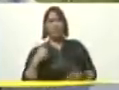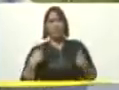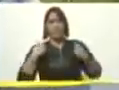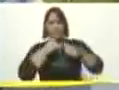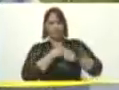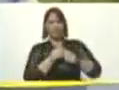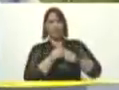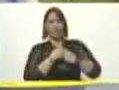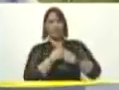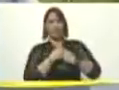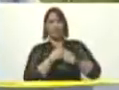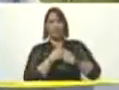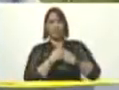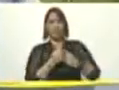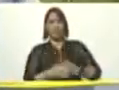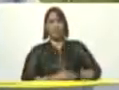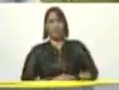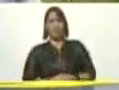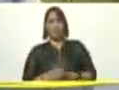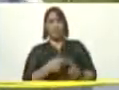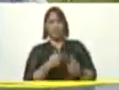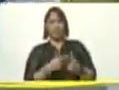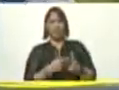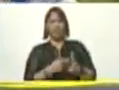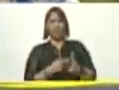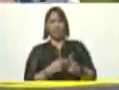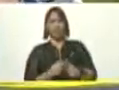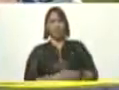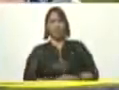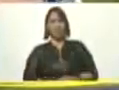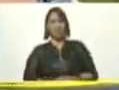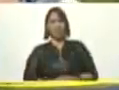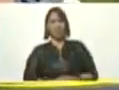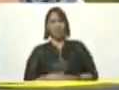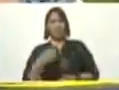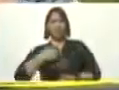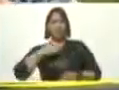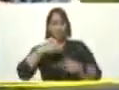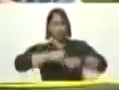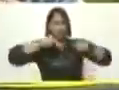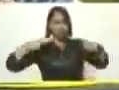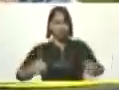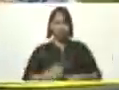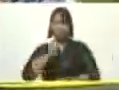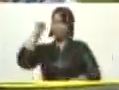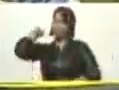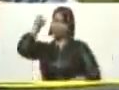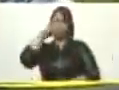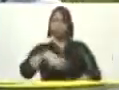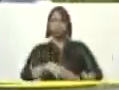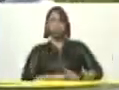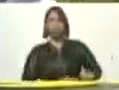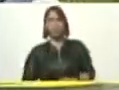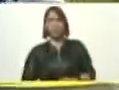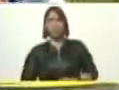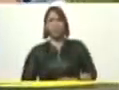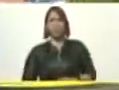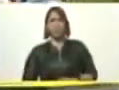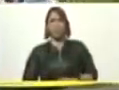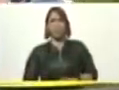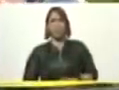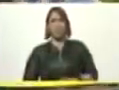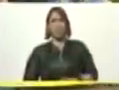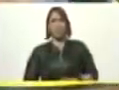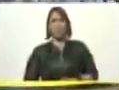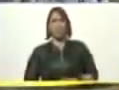de hilo Y entonces se lo diré al público y después